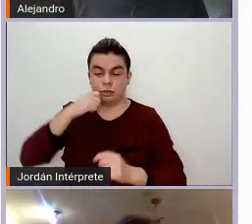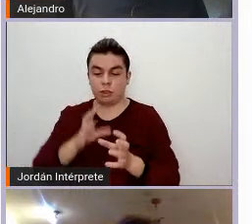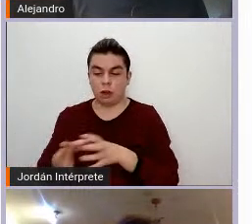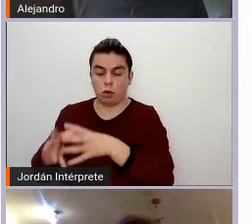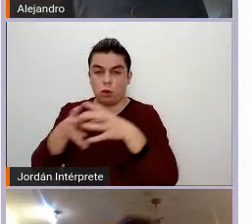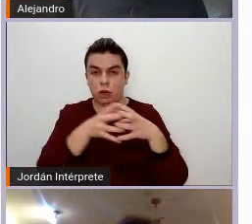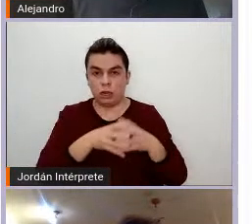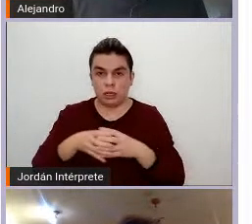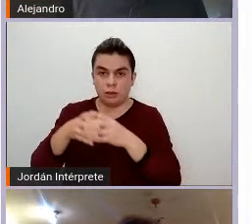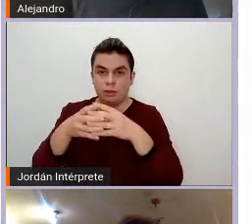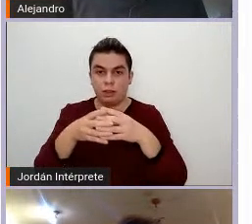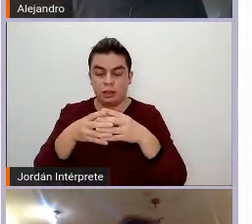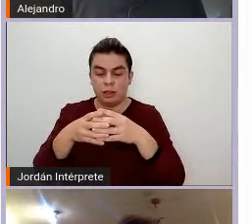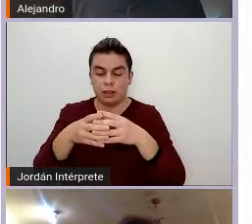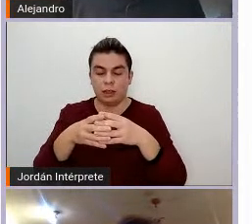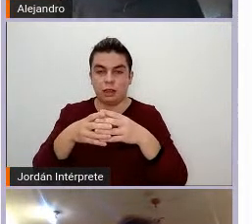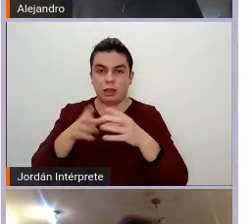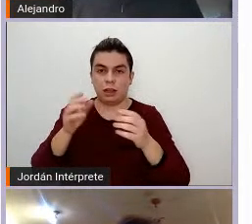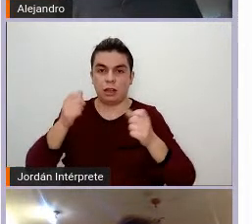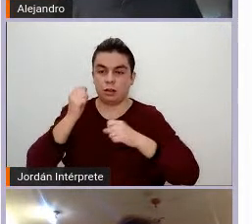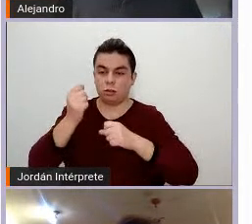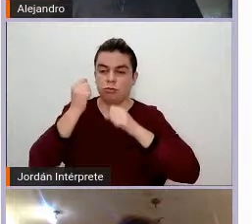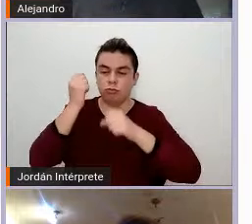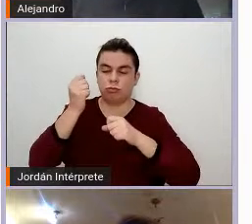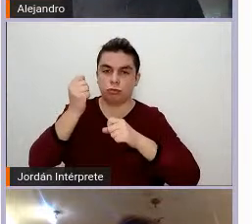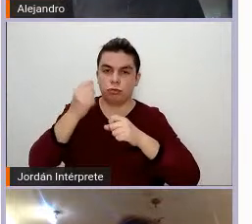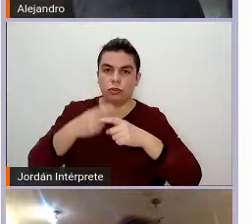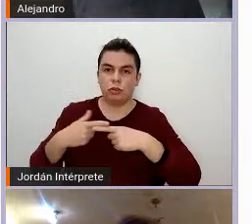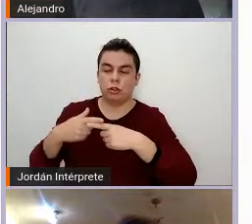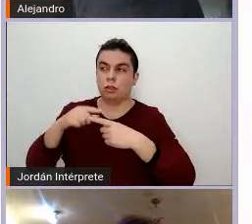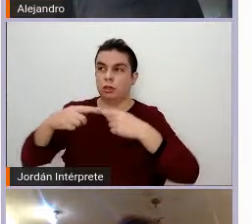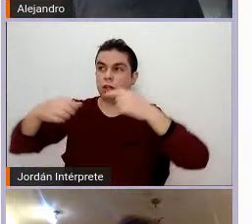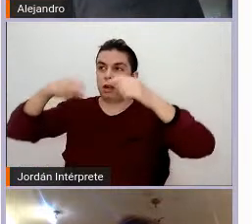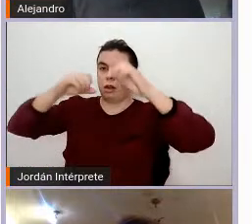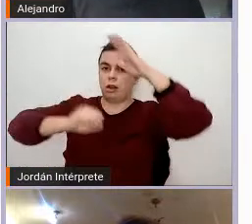desafiaba a las hegemonías sociopolíticas. Abro comillas.